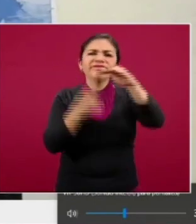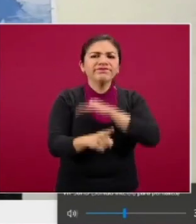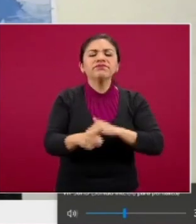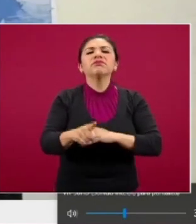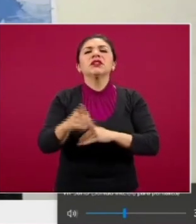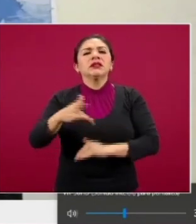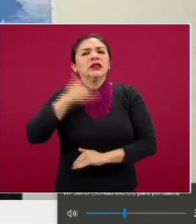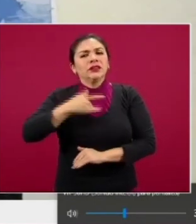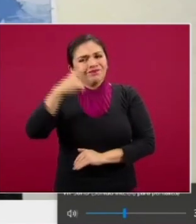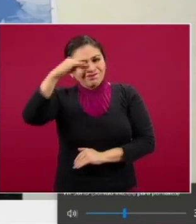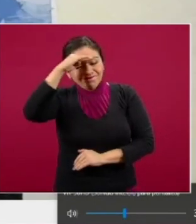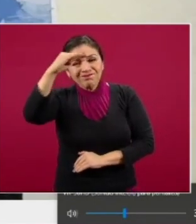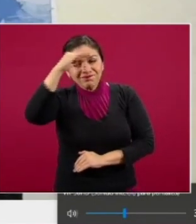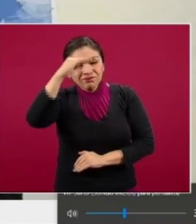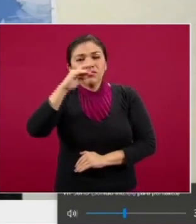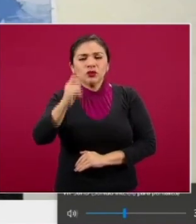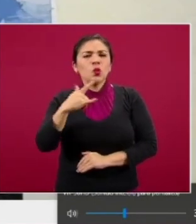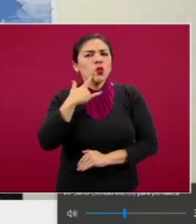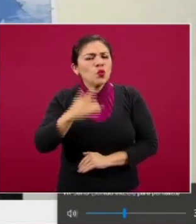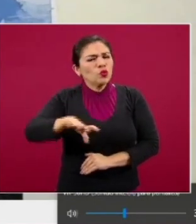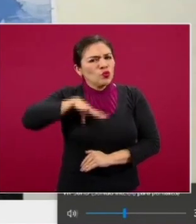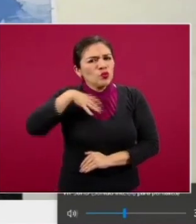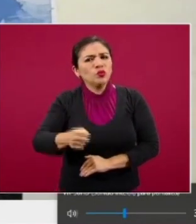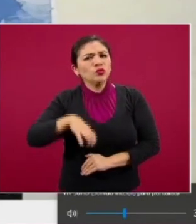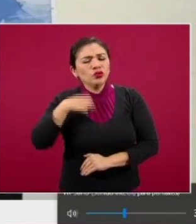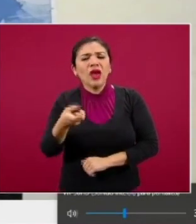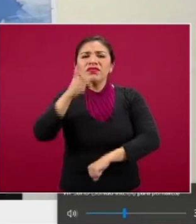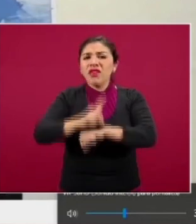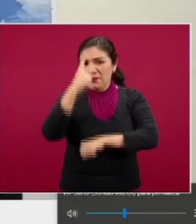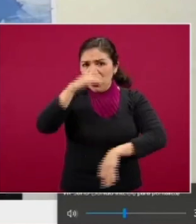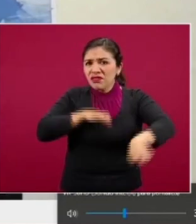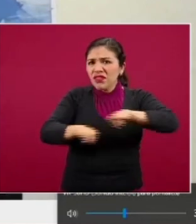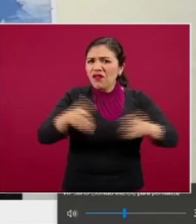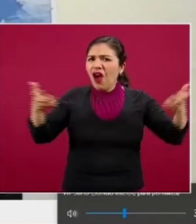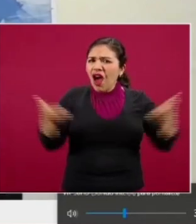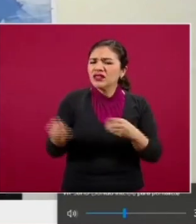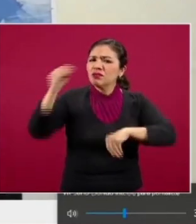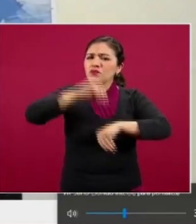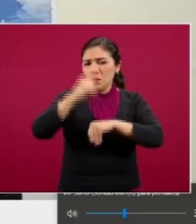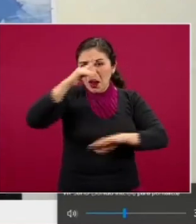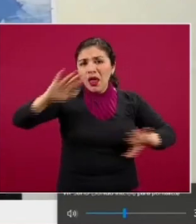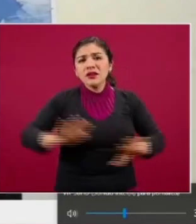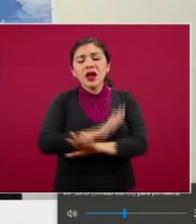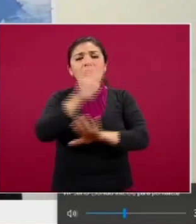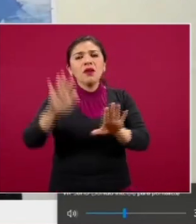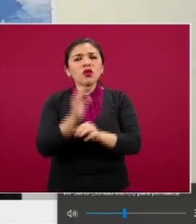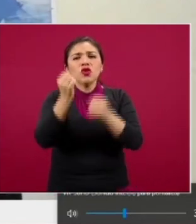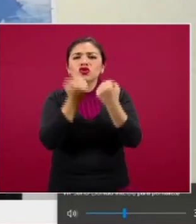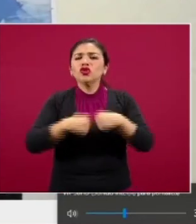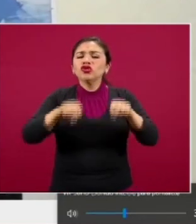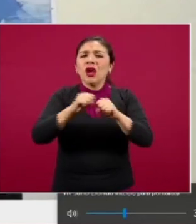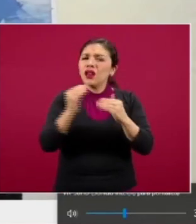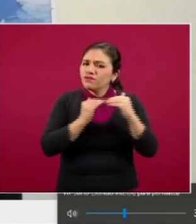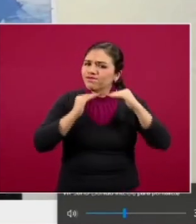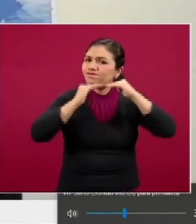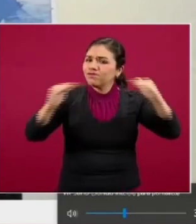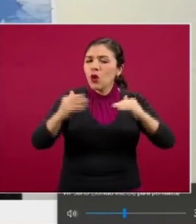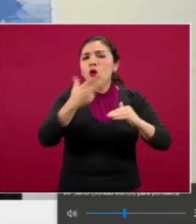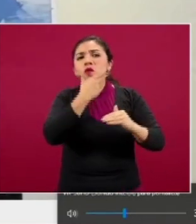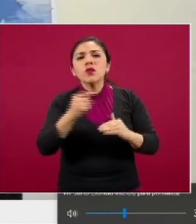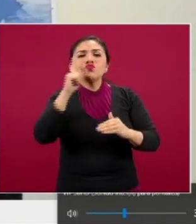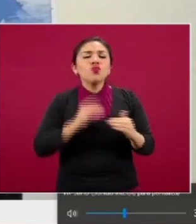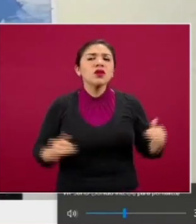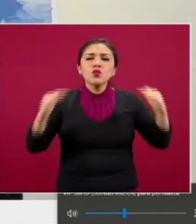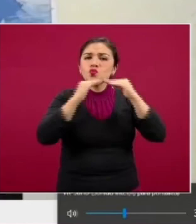día de conciencia, es un día de lucha, es un día de trabajo, de construcción por una sociedad igualitaria entre los géneros, una